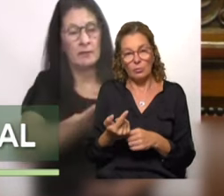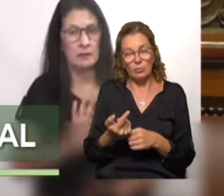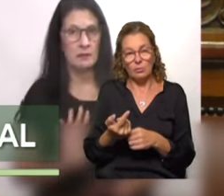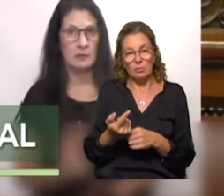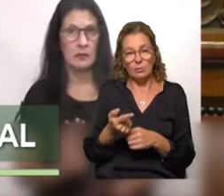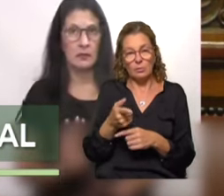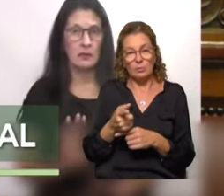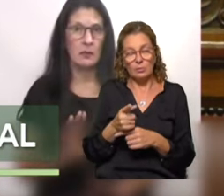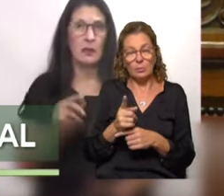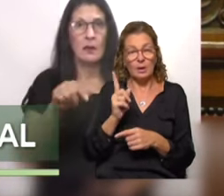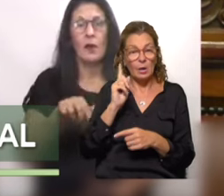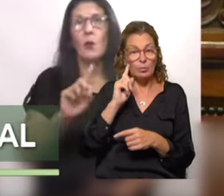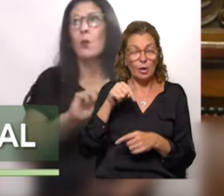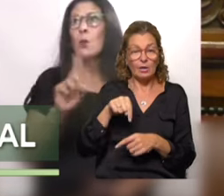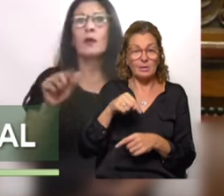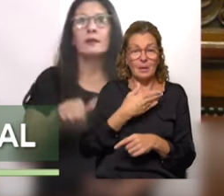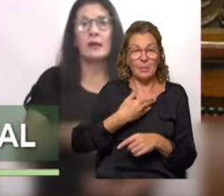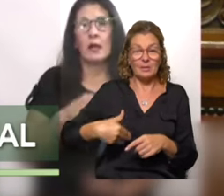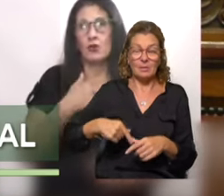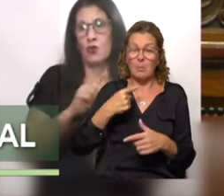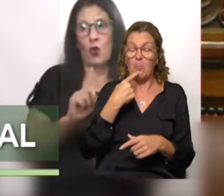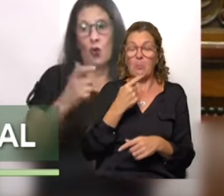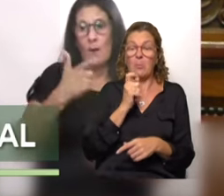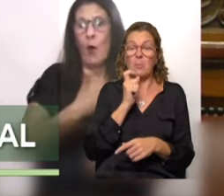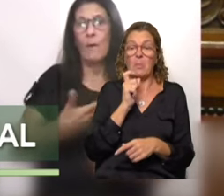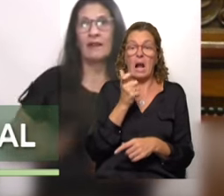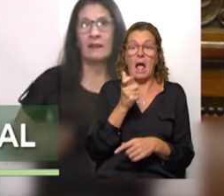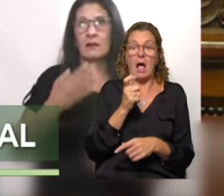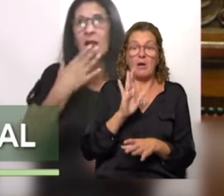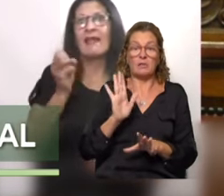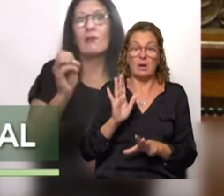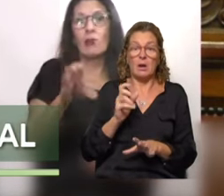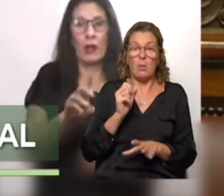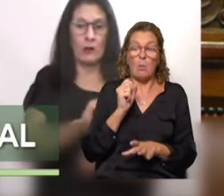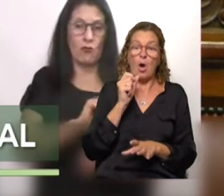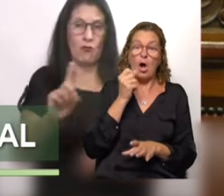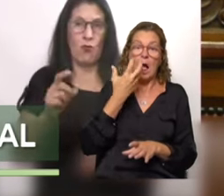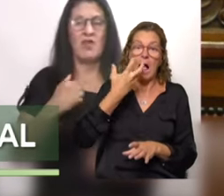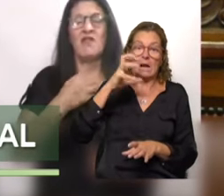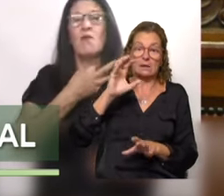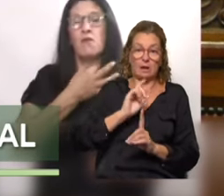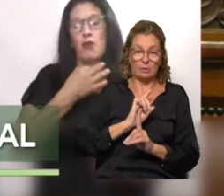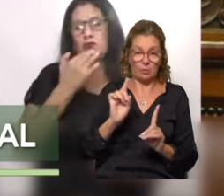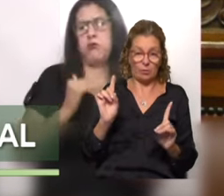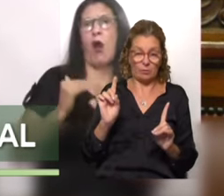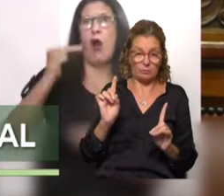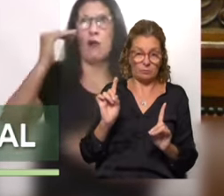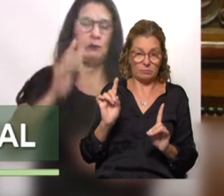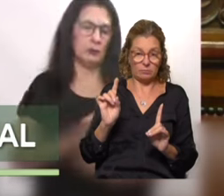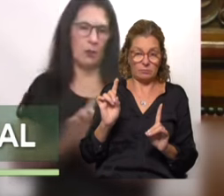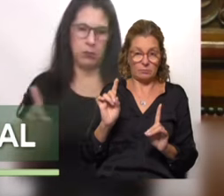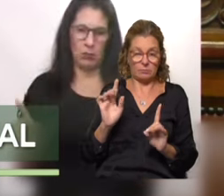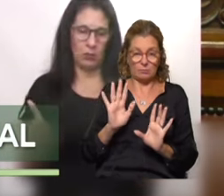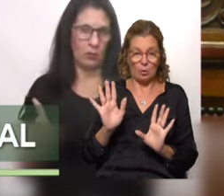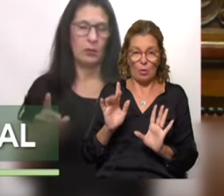No habrán escuchado a este presidente ni insultar ni levantar la voz en lo que va de gobierno. Porque una y